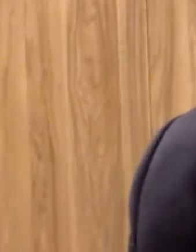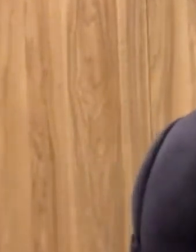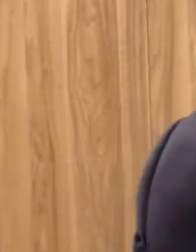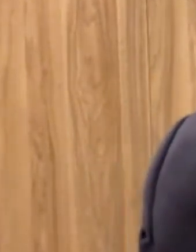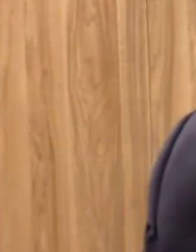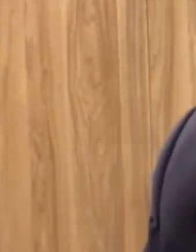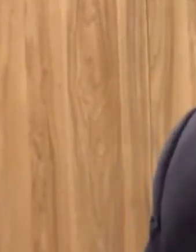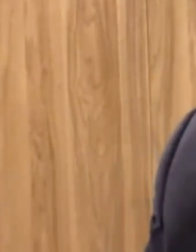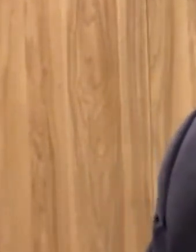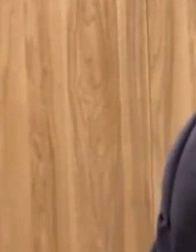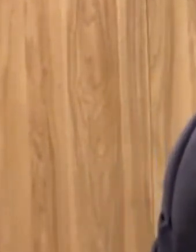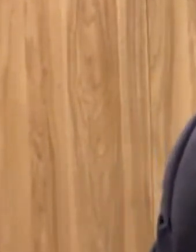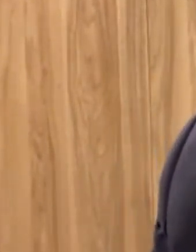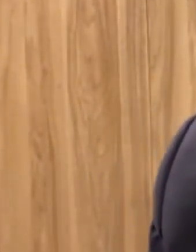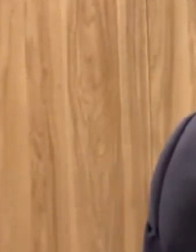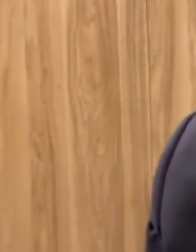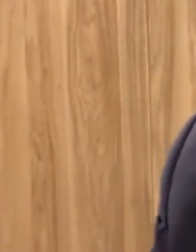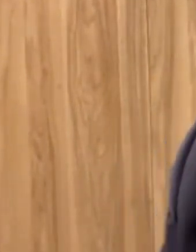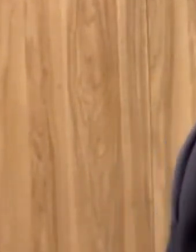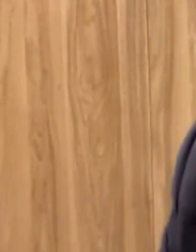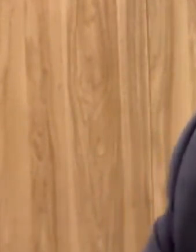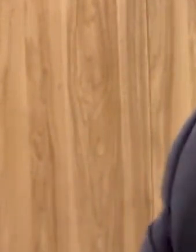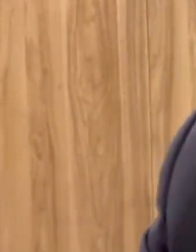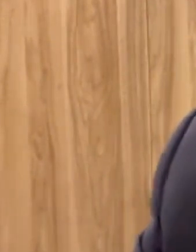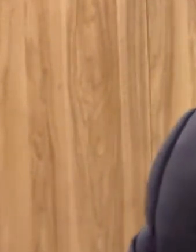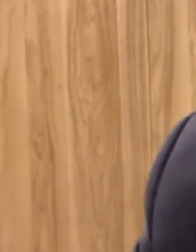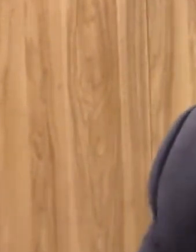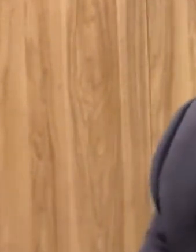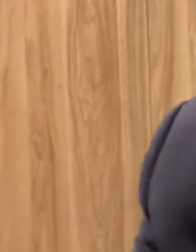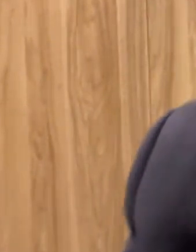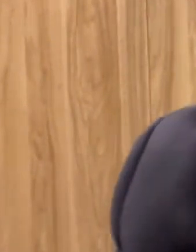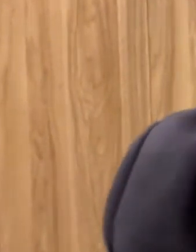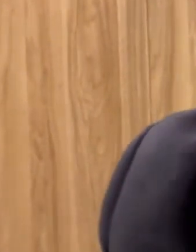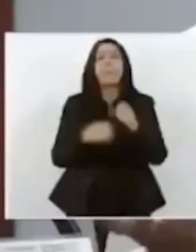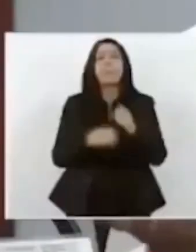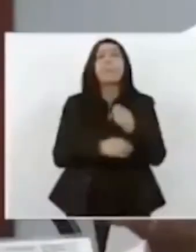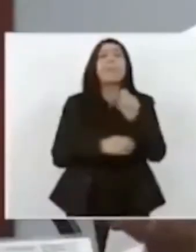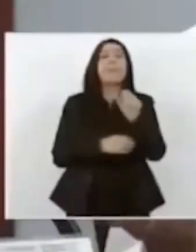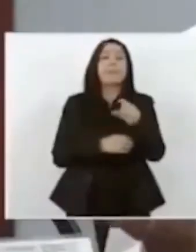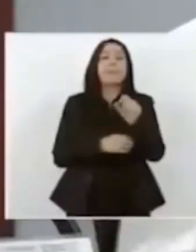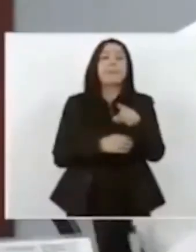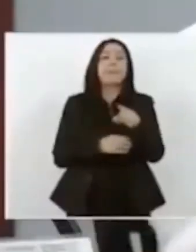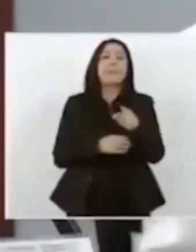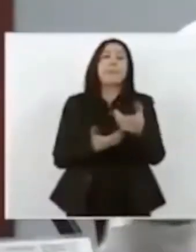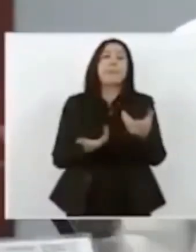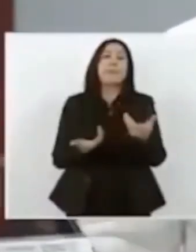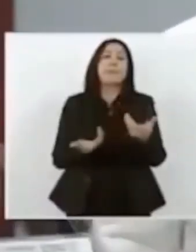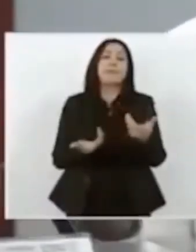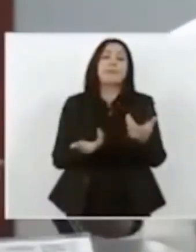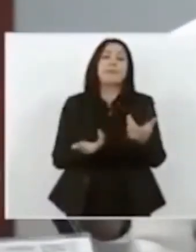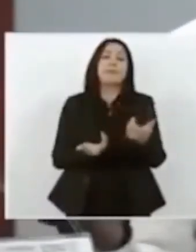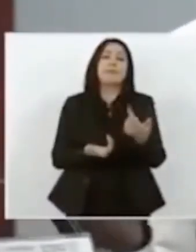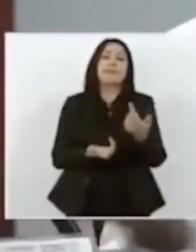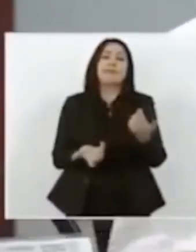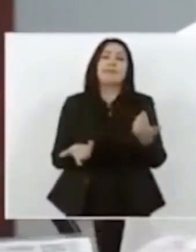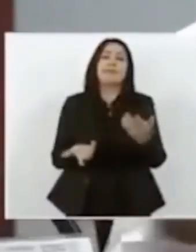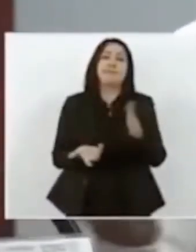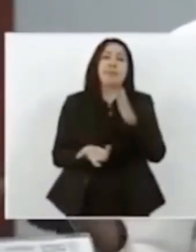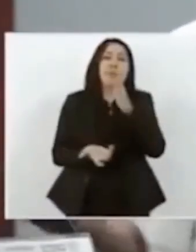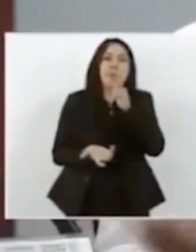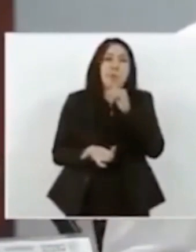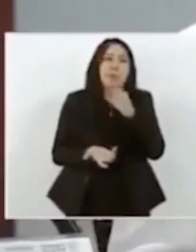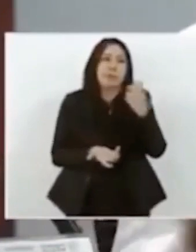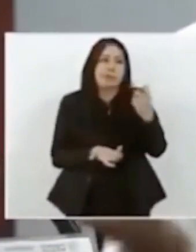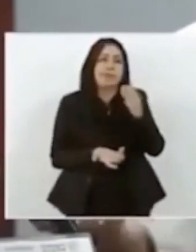que ya no ve lo duro, sino lo tupido. Vea y escuche. No podemos utilizar